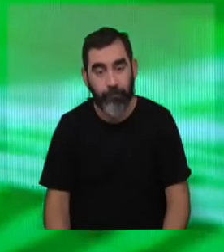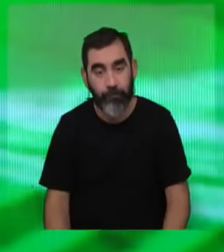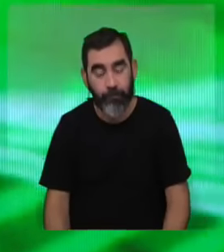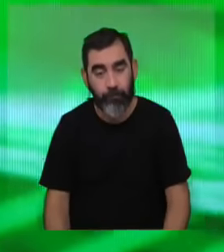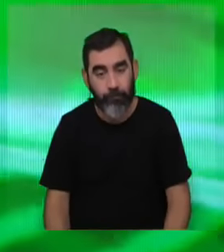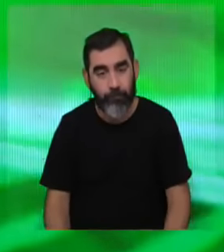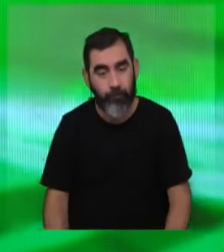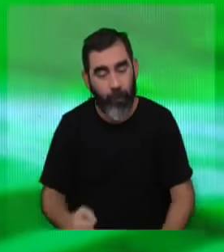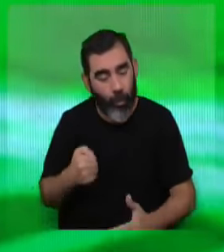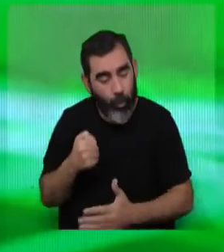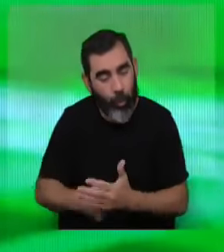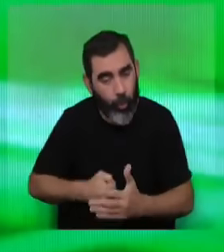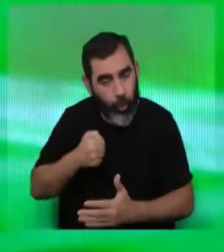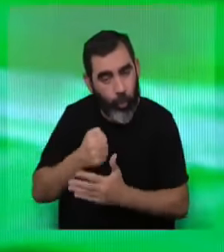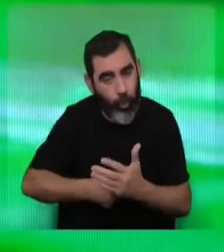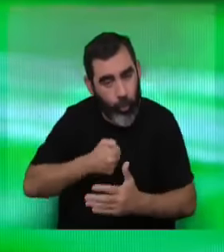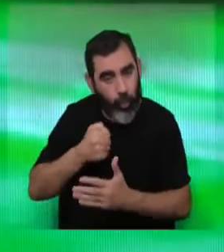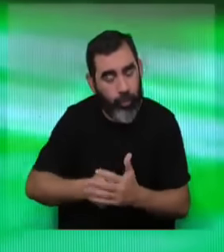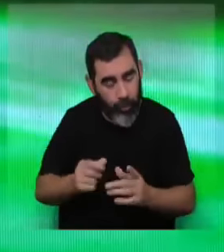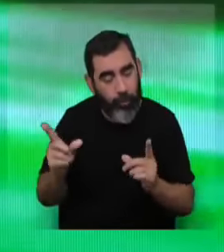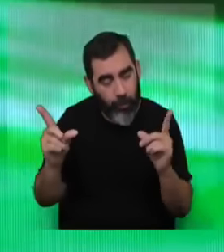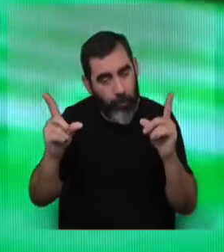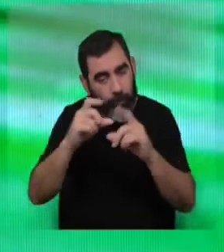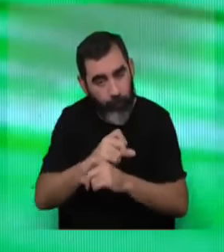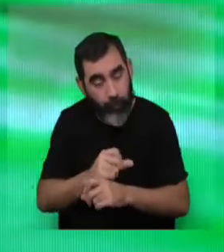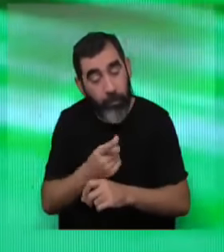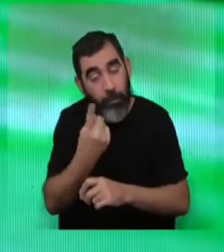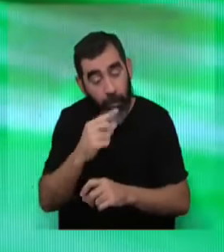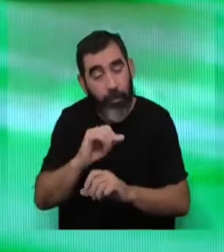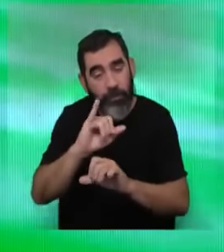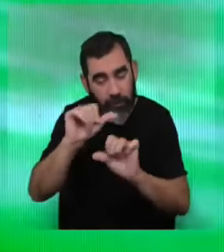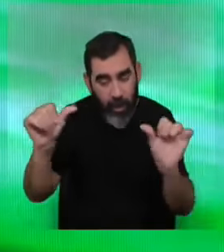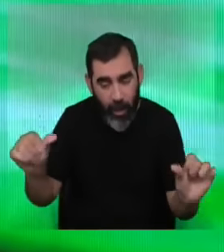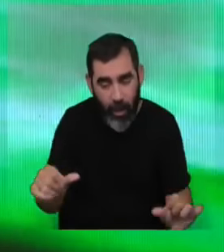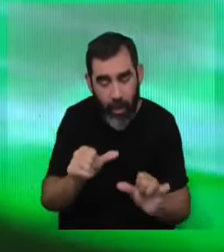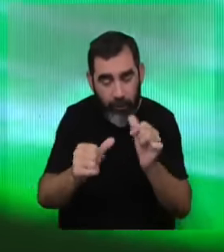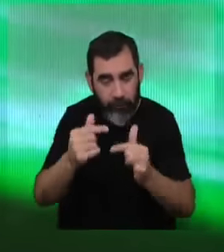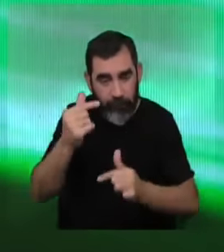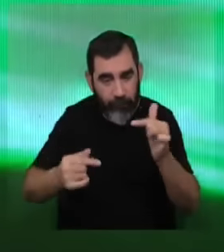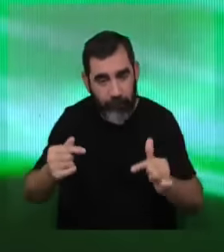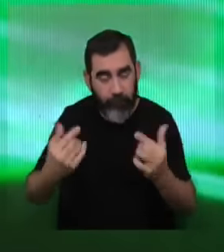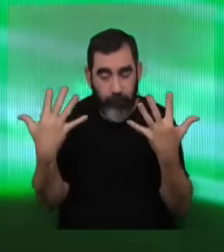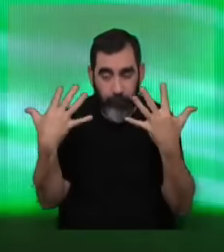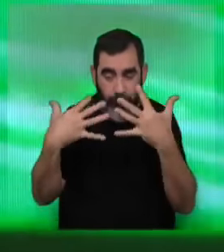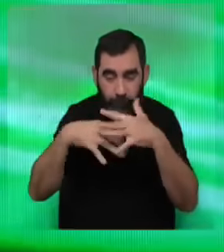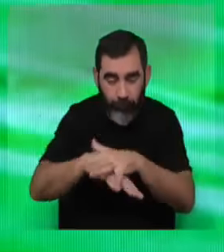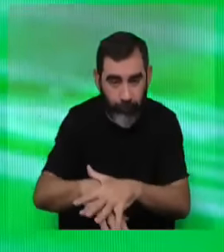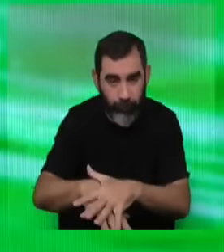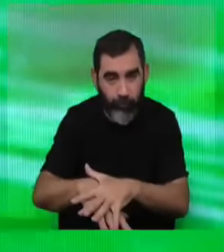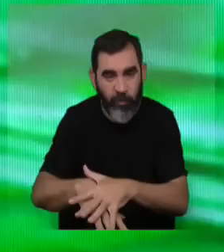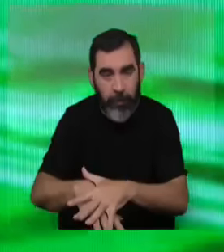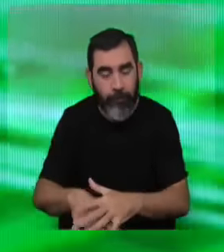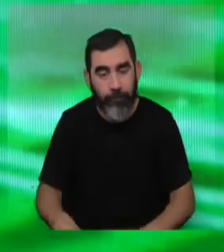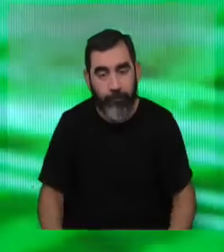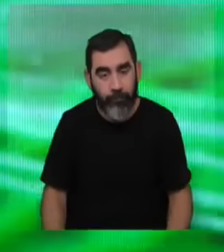vez remando un poco más y con mayores dificultades pero haciendo e integrándonos este